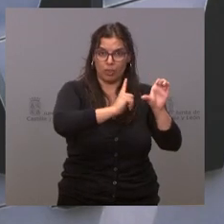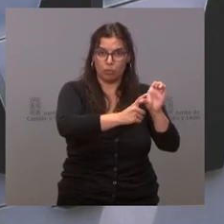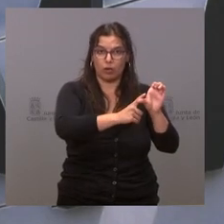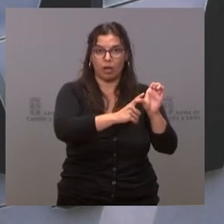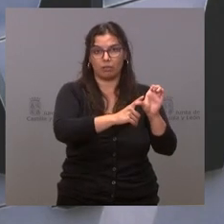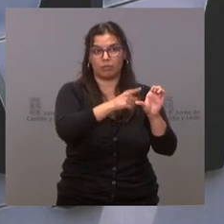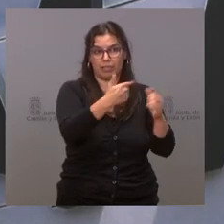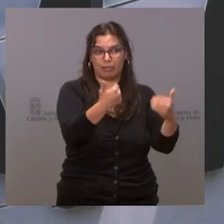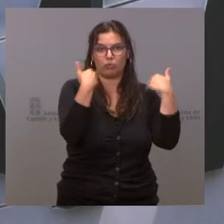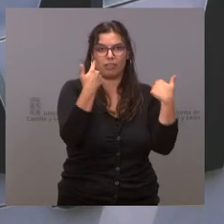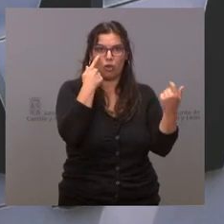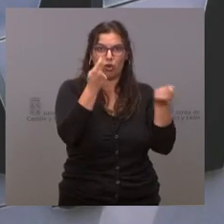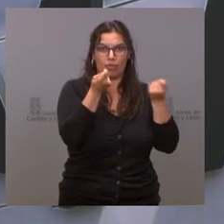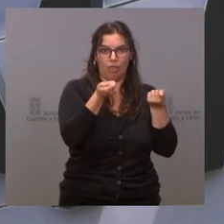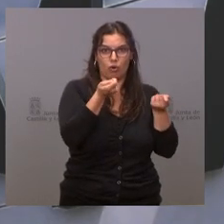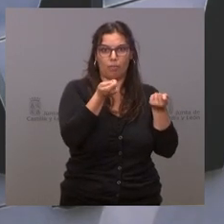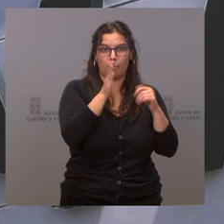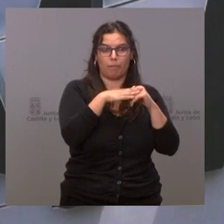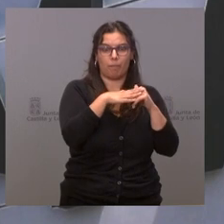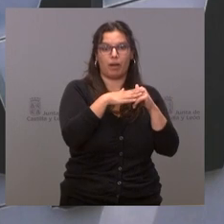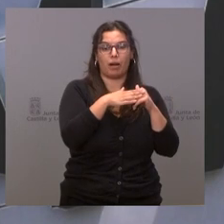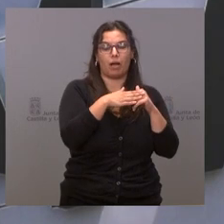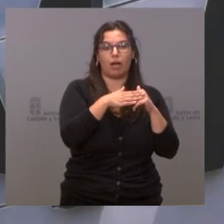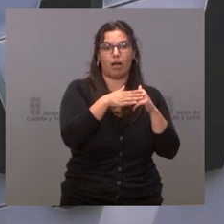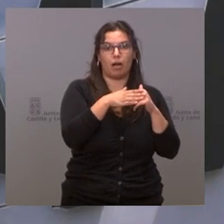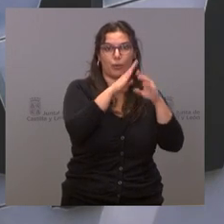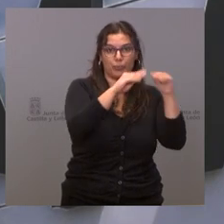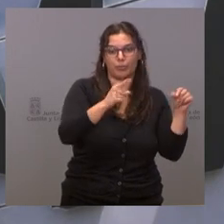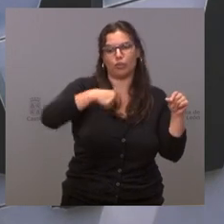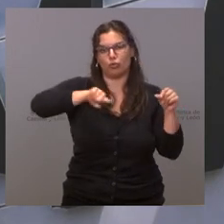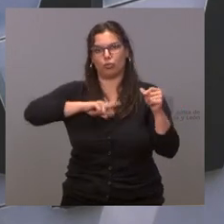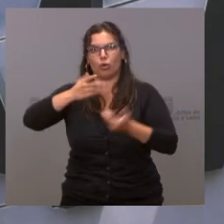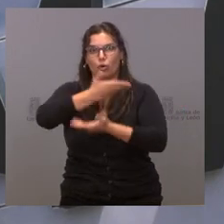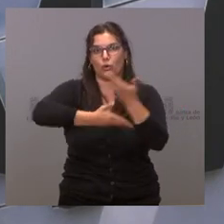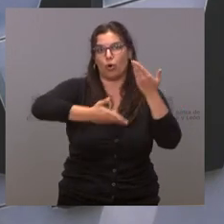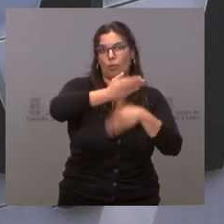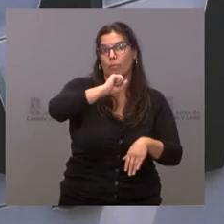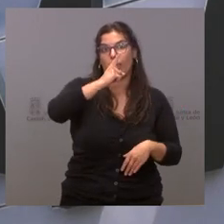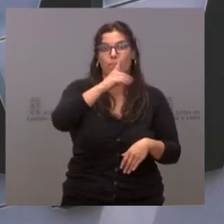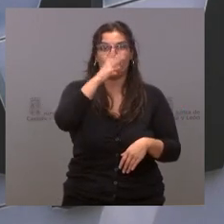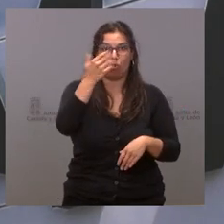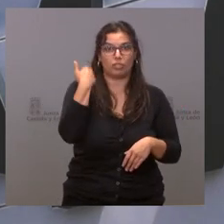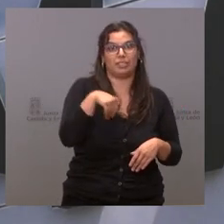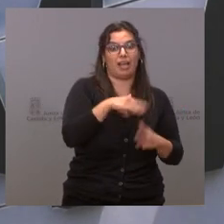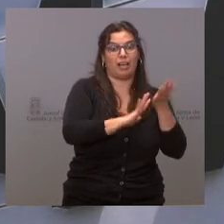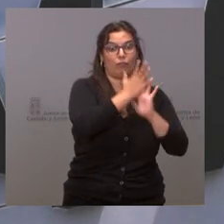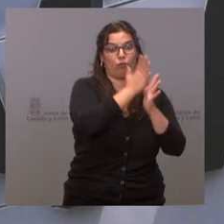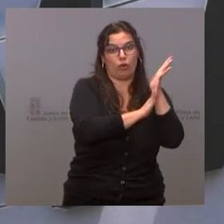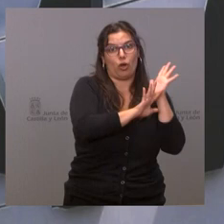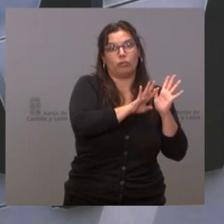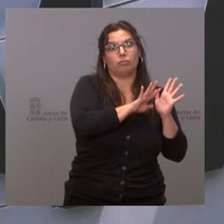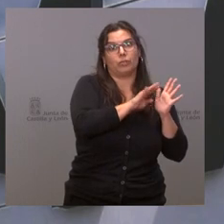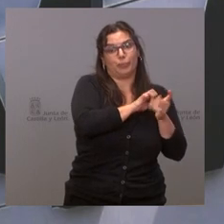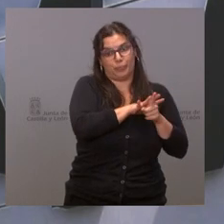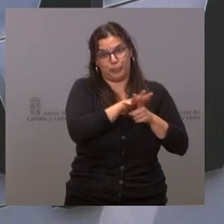quien coordina y dirige y quienes colaboramos fundamentalmente porque ha entrado en el territorio de castilla